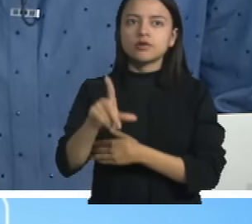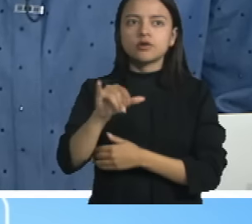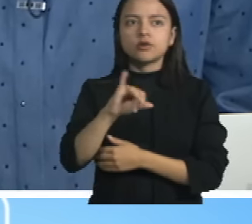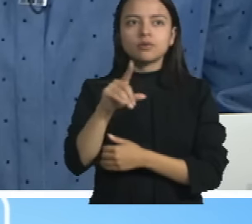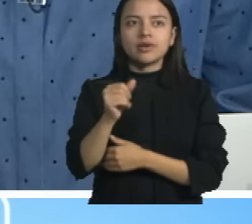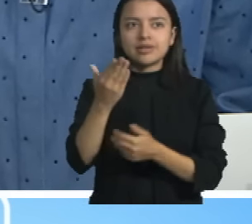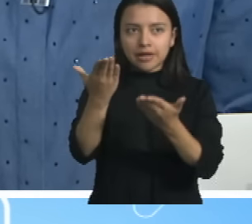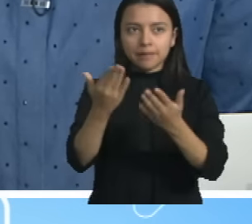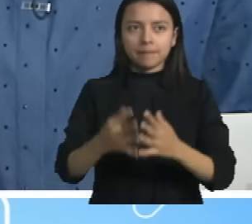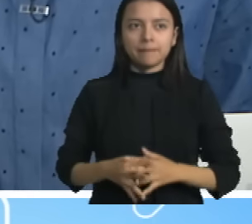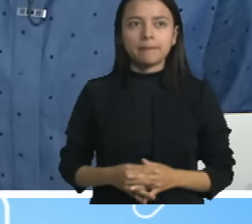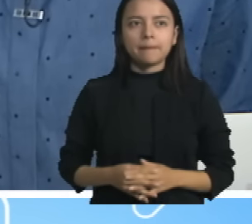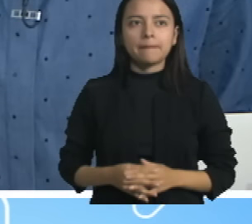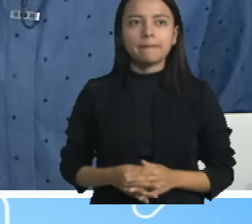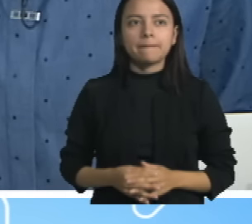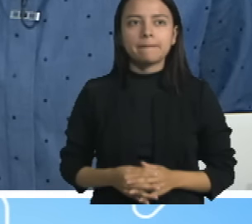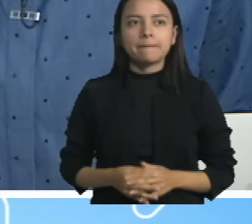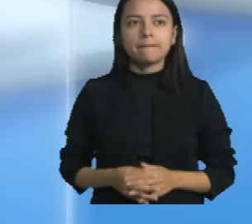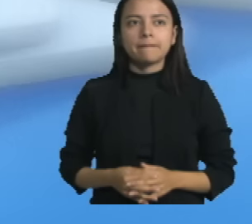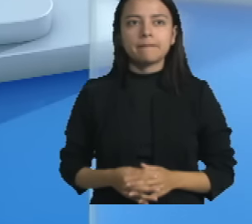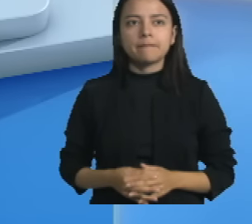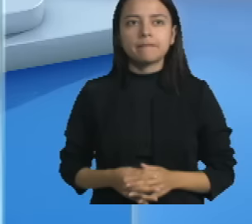muy buenas tardes.